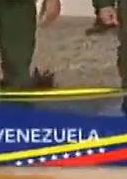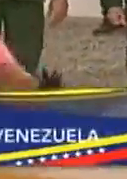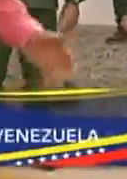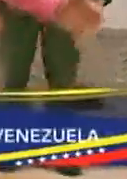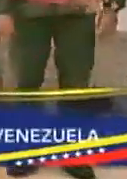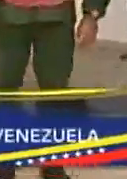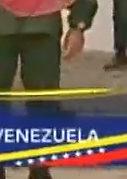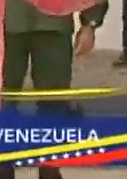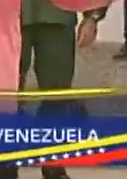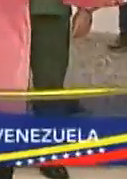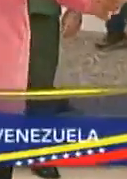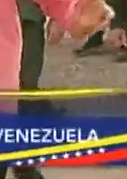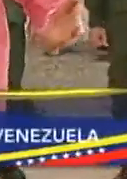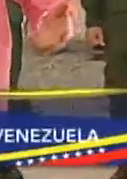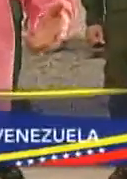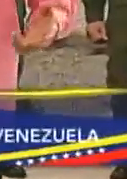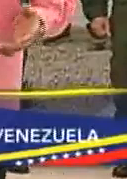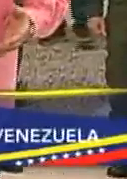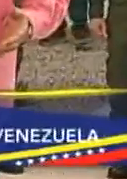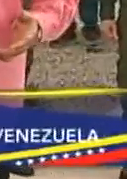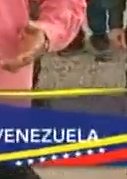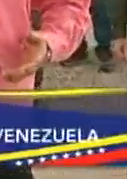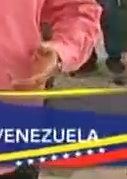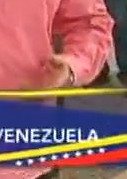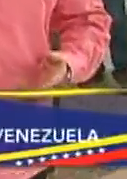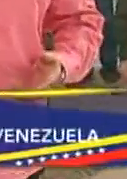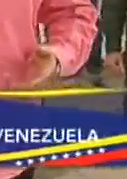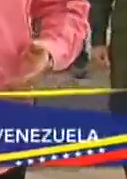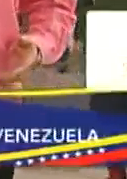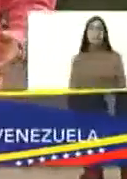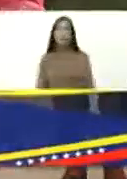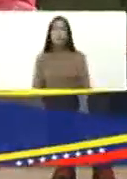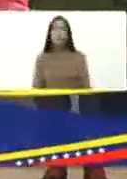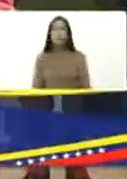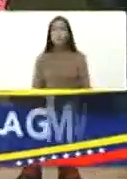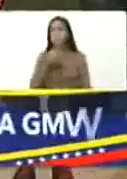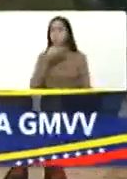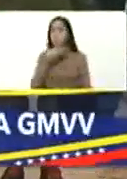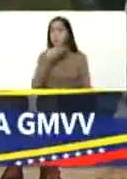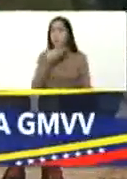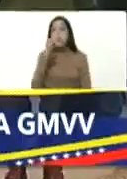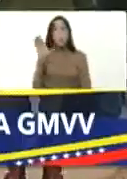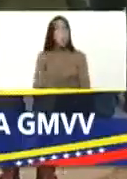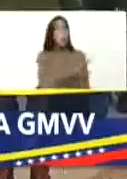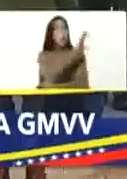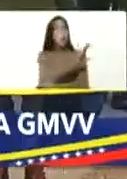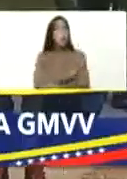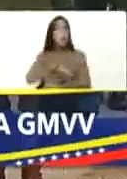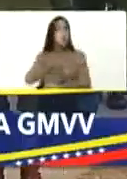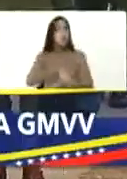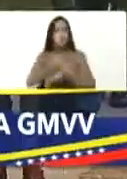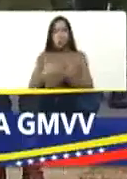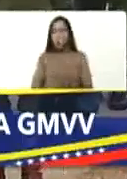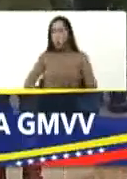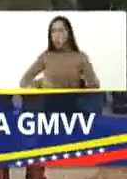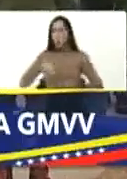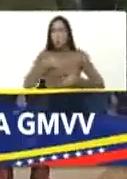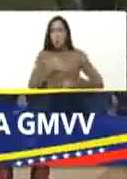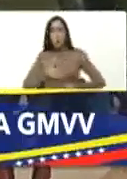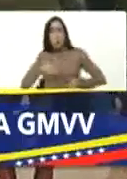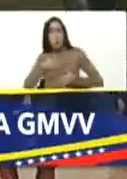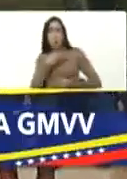Excelente, qué bello. Pues Cilia, ¿qué te parece? Una hermosura, de verdad. La música, el ritmo, el